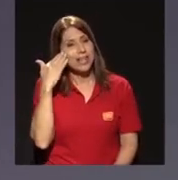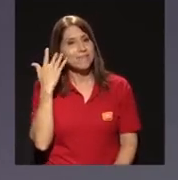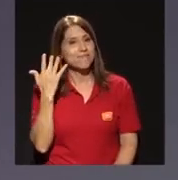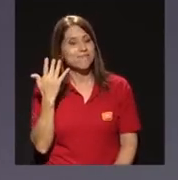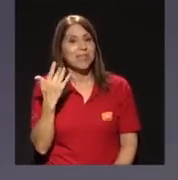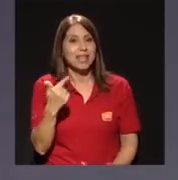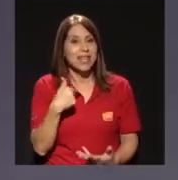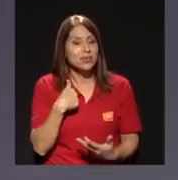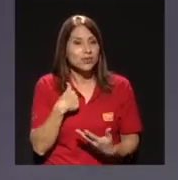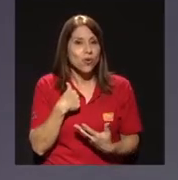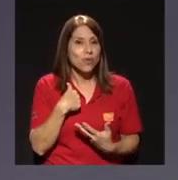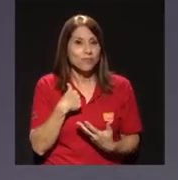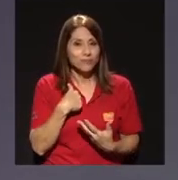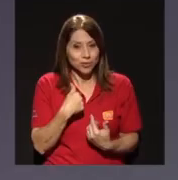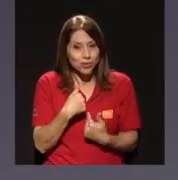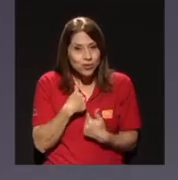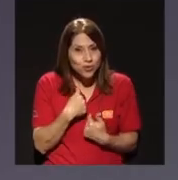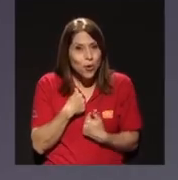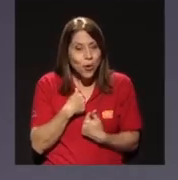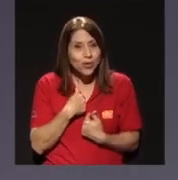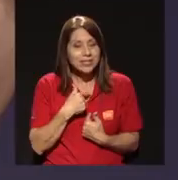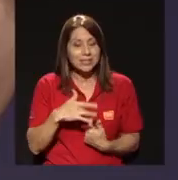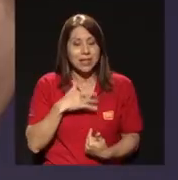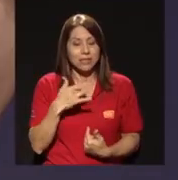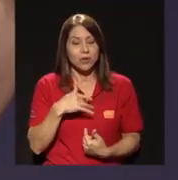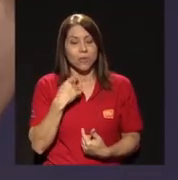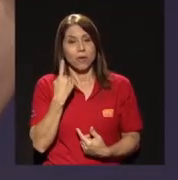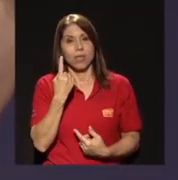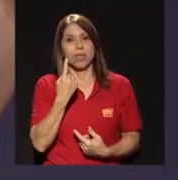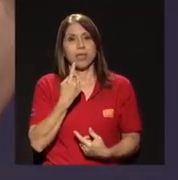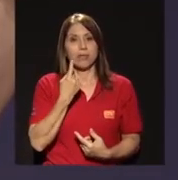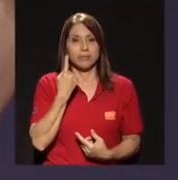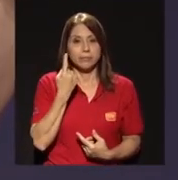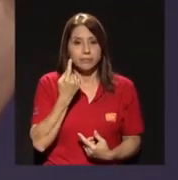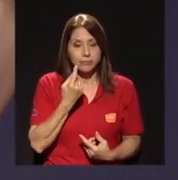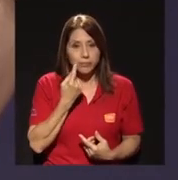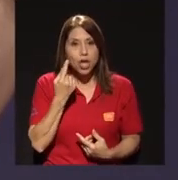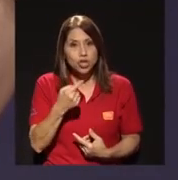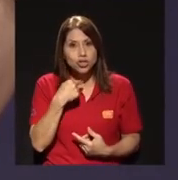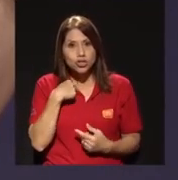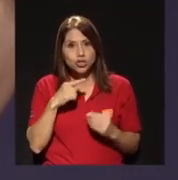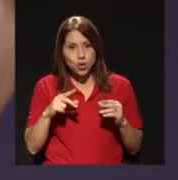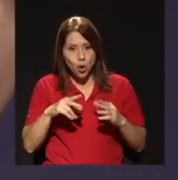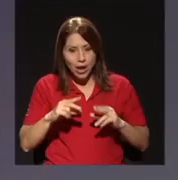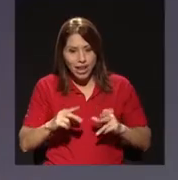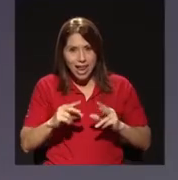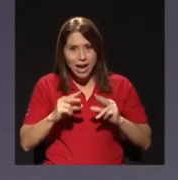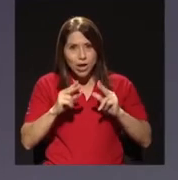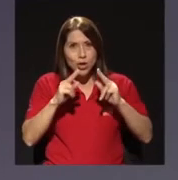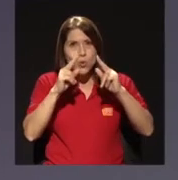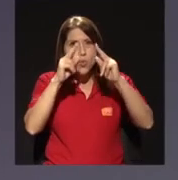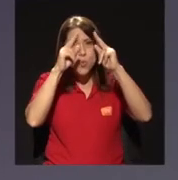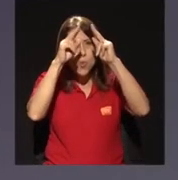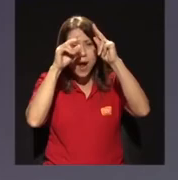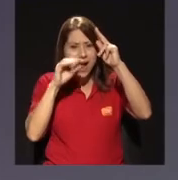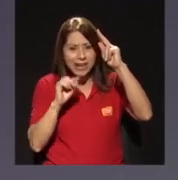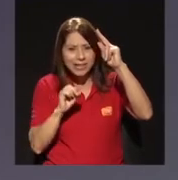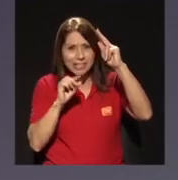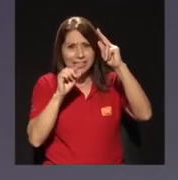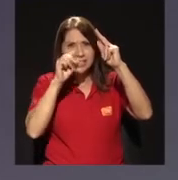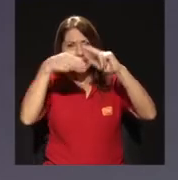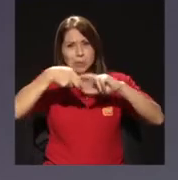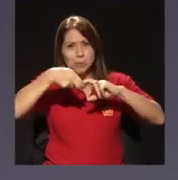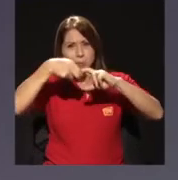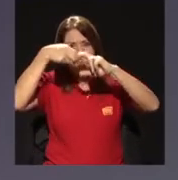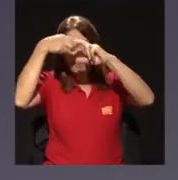de vértigo. Yo subí a esa grúa, yo subí, y es una cosa tremenda estar ahí arriba en el equipo y